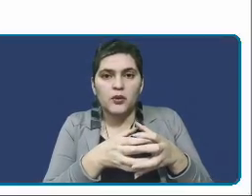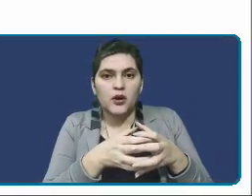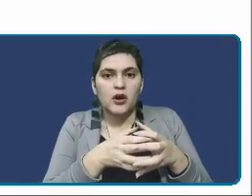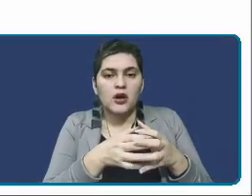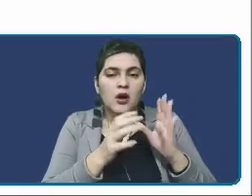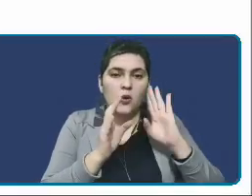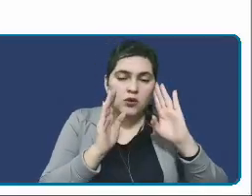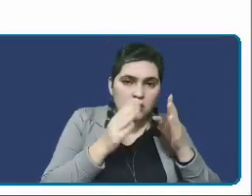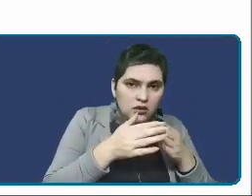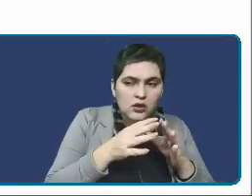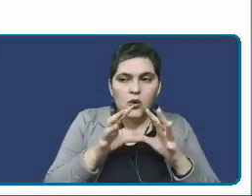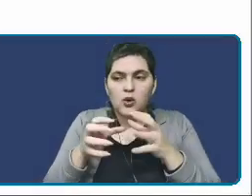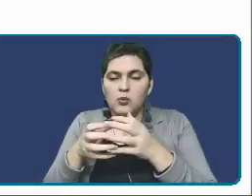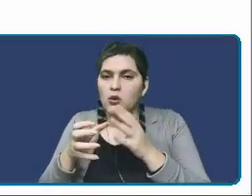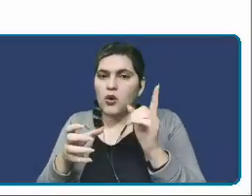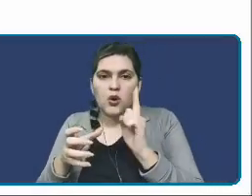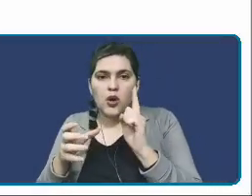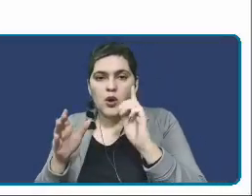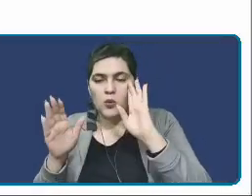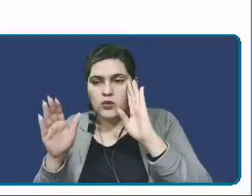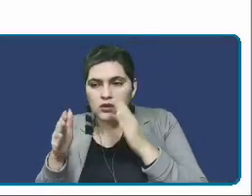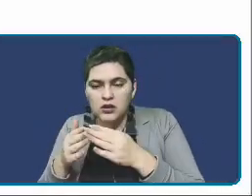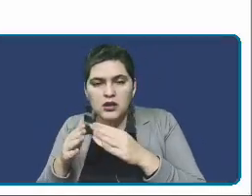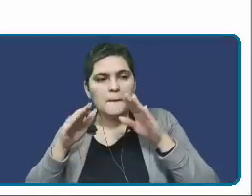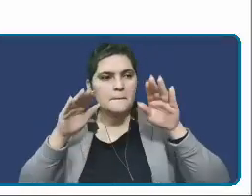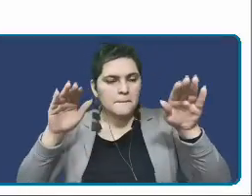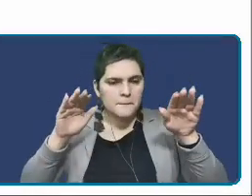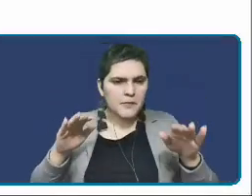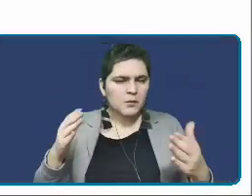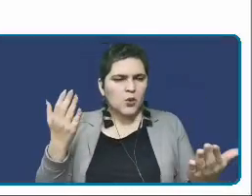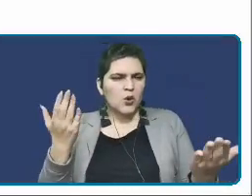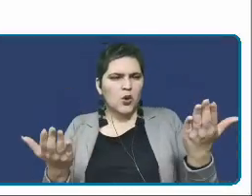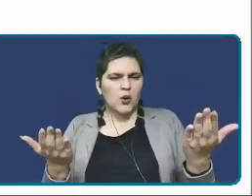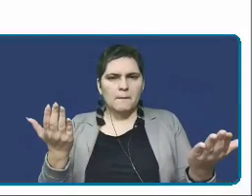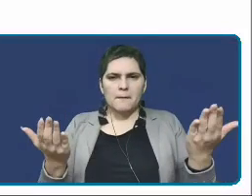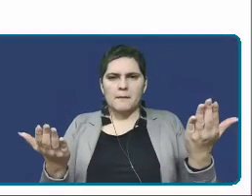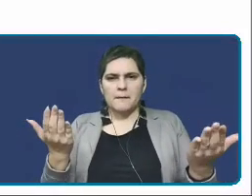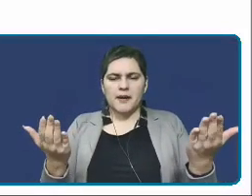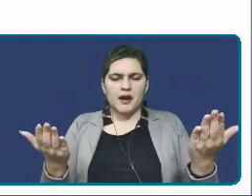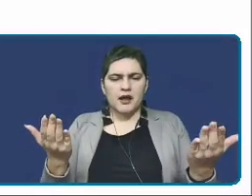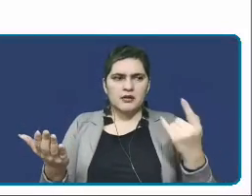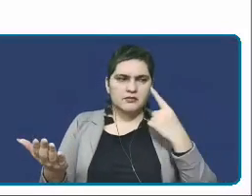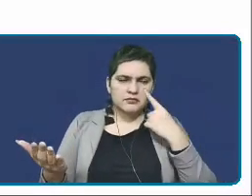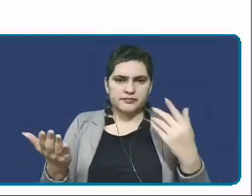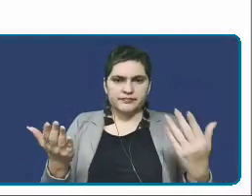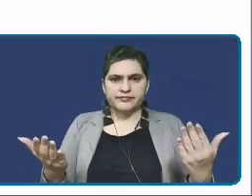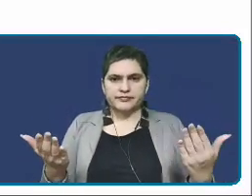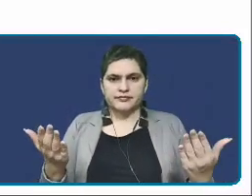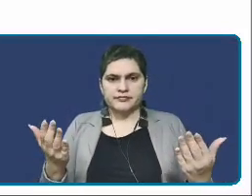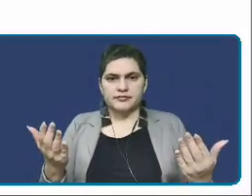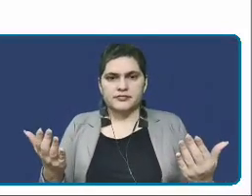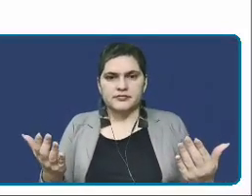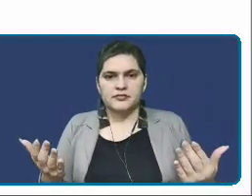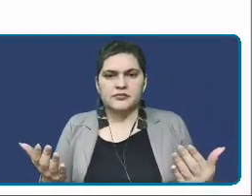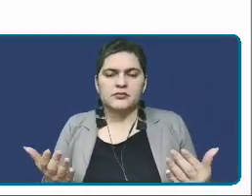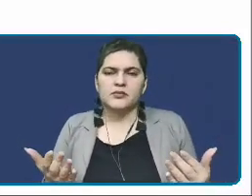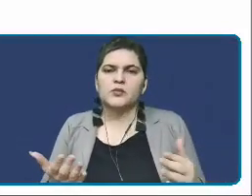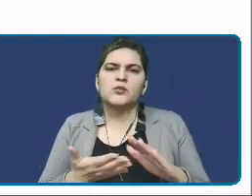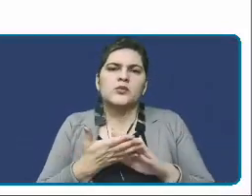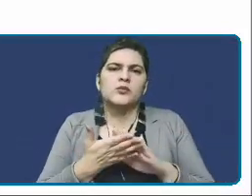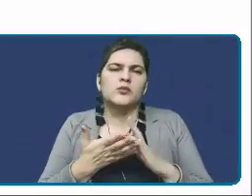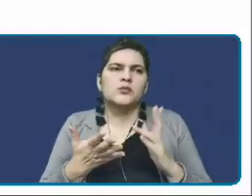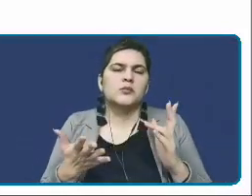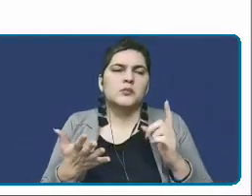autistas, y se les sometió a los dos a la misma cosa para poder comparar. Se limpió como todo el estudio de que no